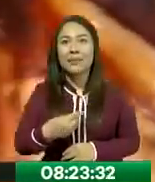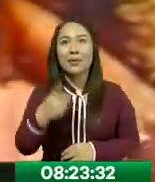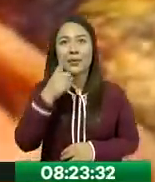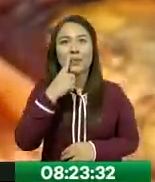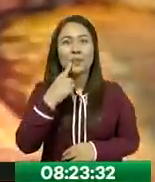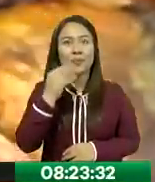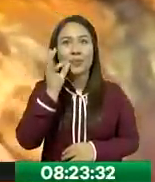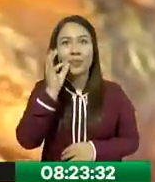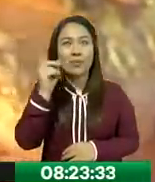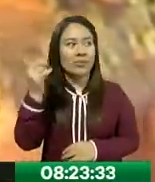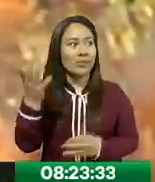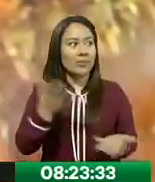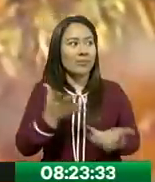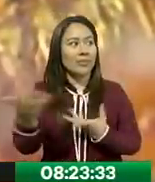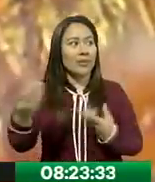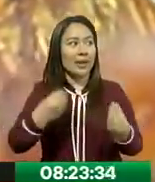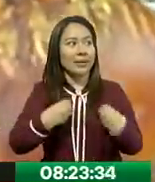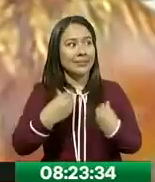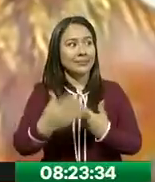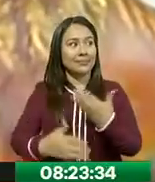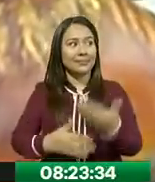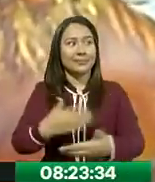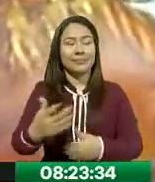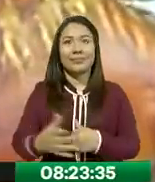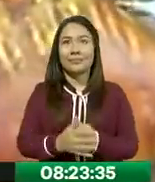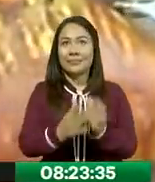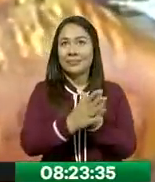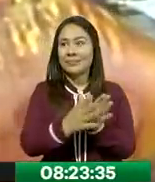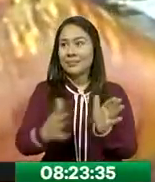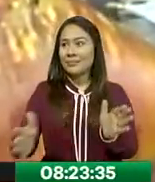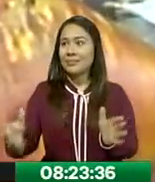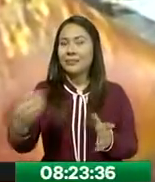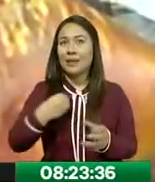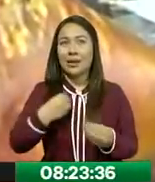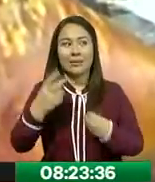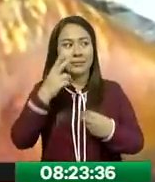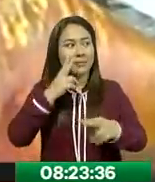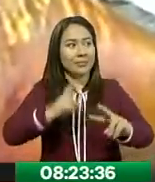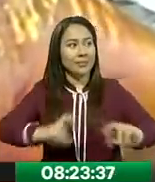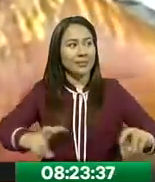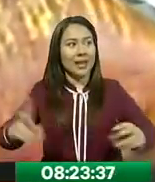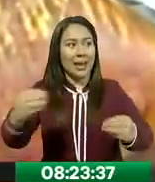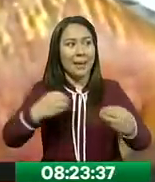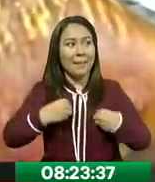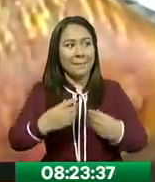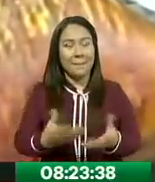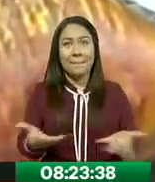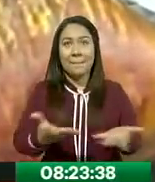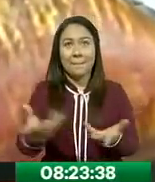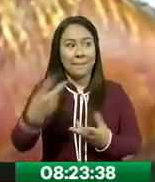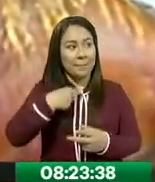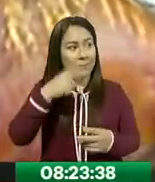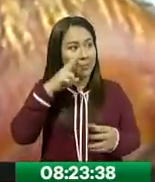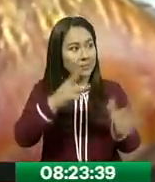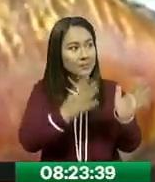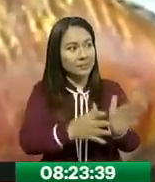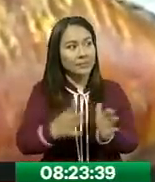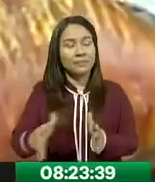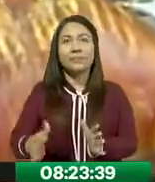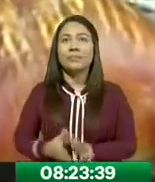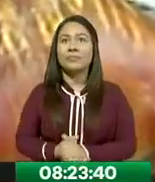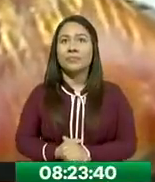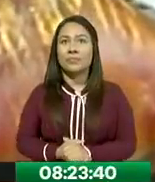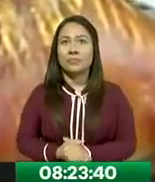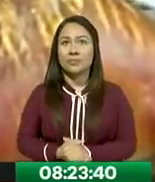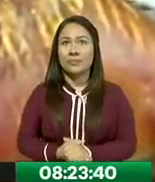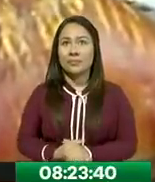Me encuentro aquí en este punto, huele delicioso. Y yo les quiero decir a toda la gente que sepan que con tiempo, adquiriendo la